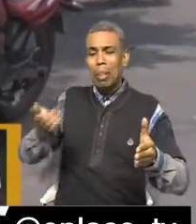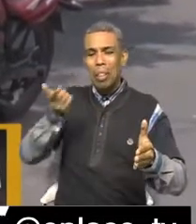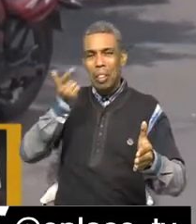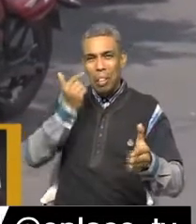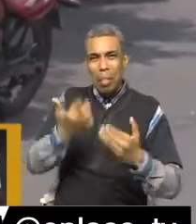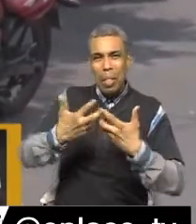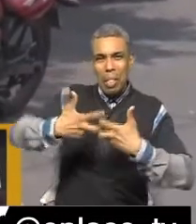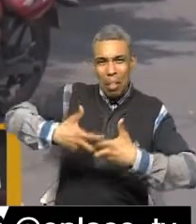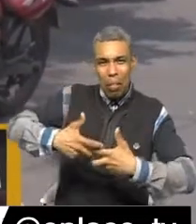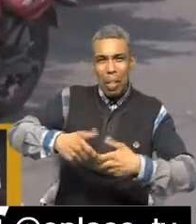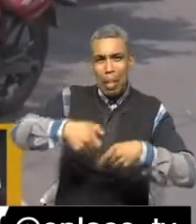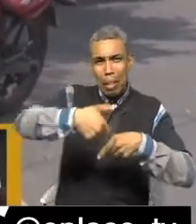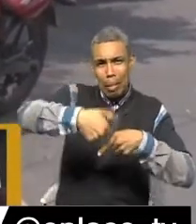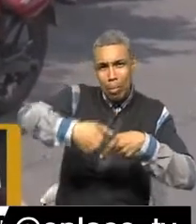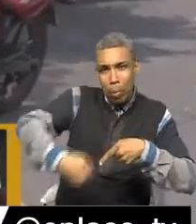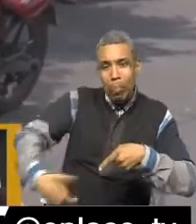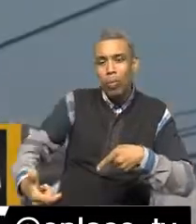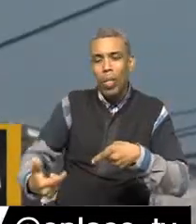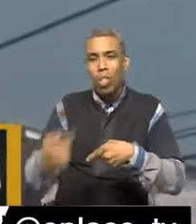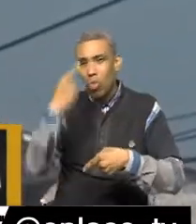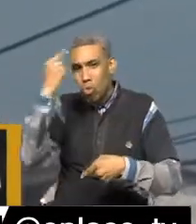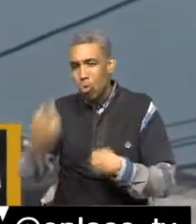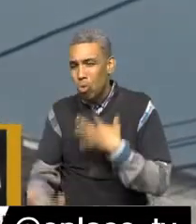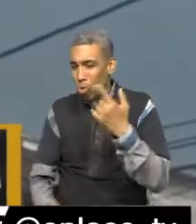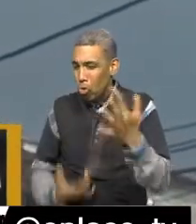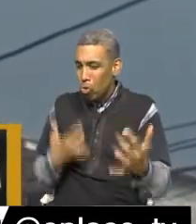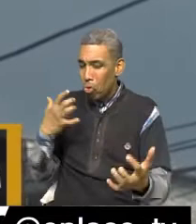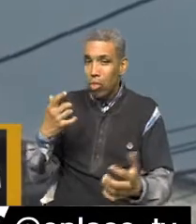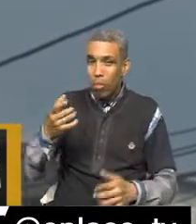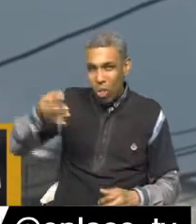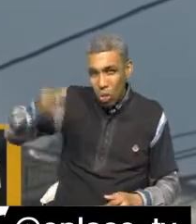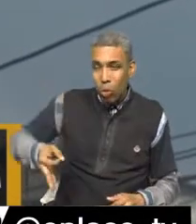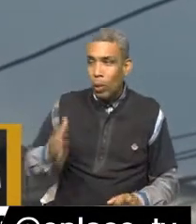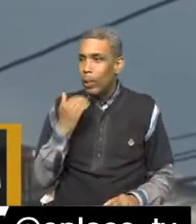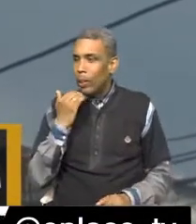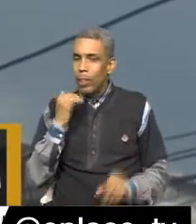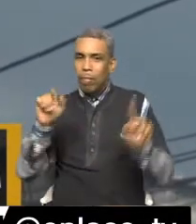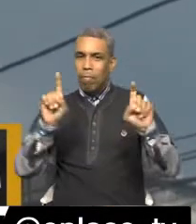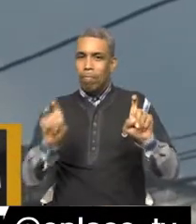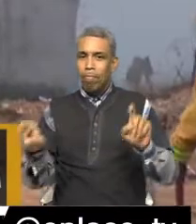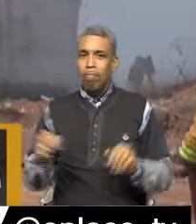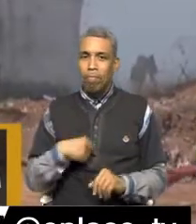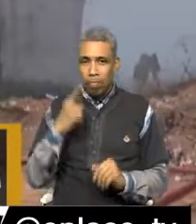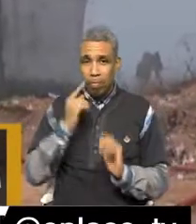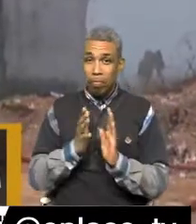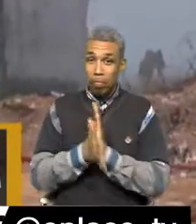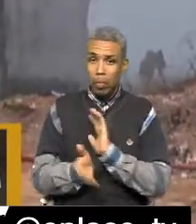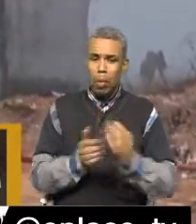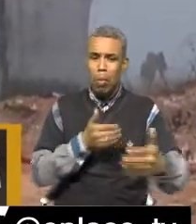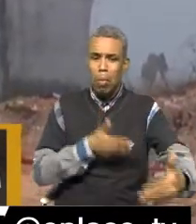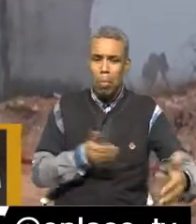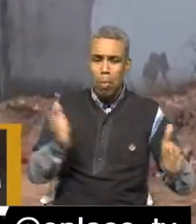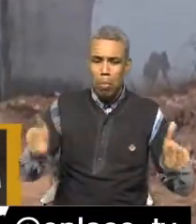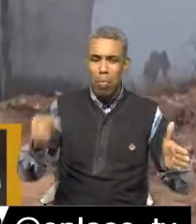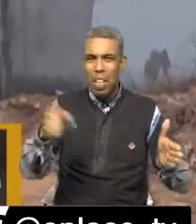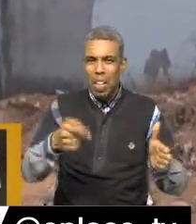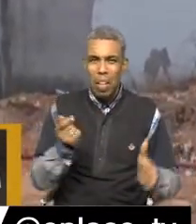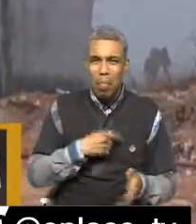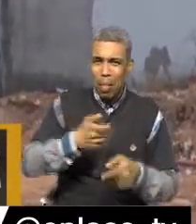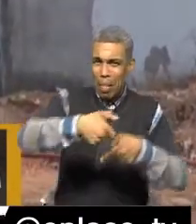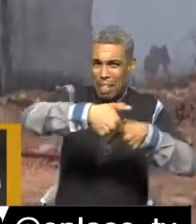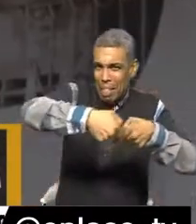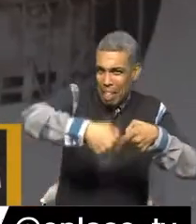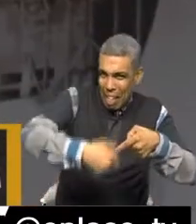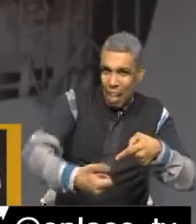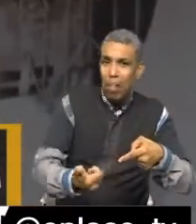qué ocasionó el incendio. Se conoció que el fuego se originó en el llamado cuarto de cascarilla. Dos personas atendían el proceso de la tostadora cuando